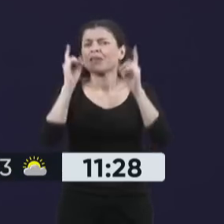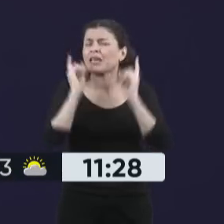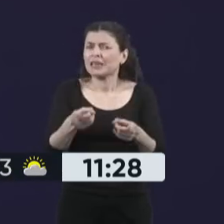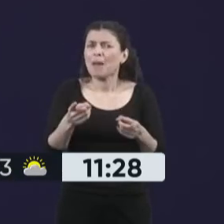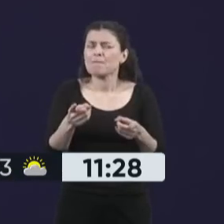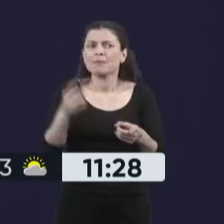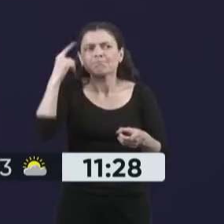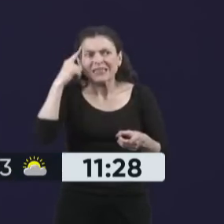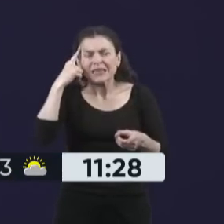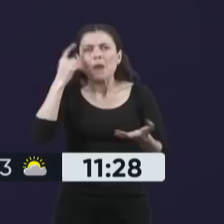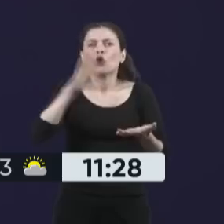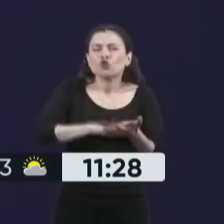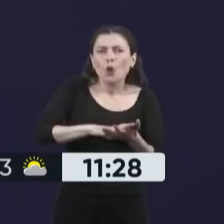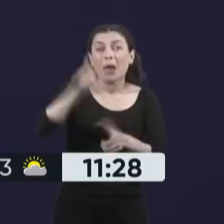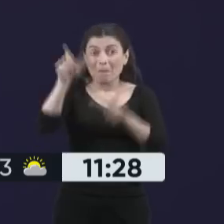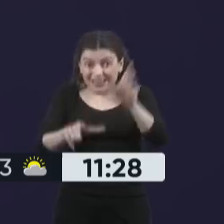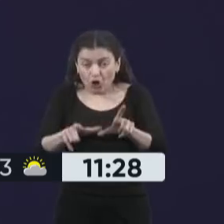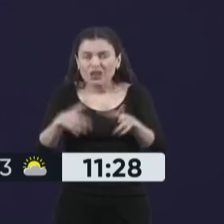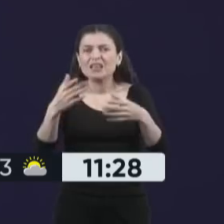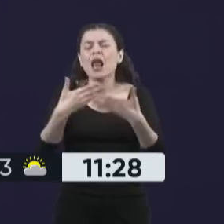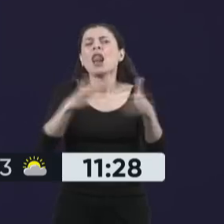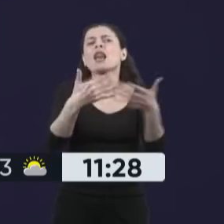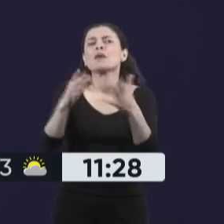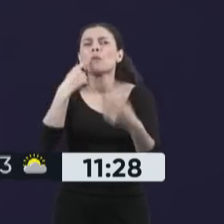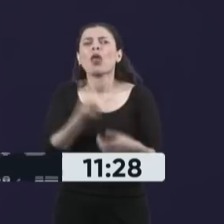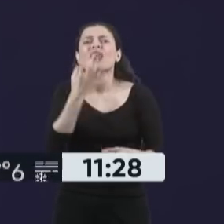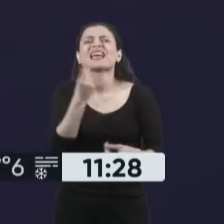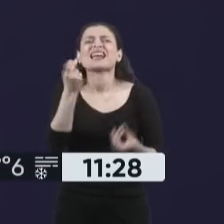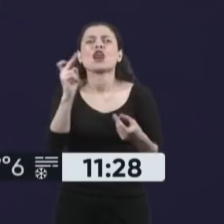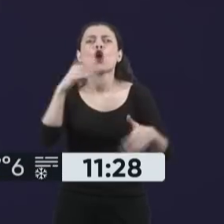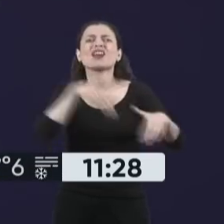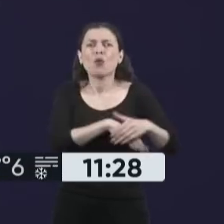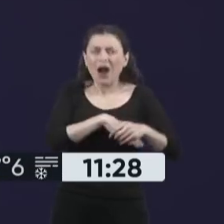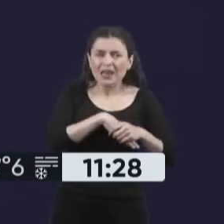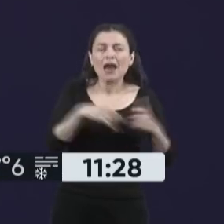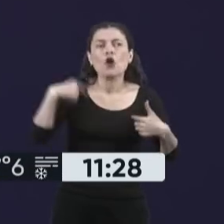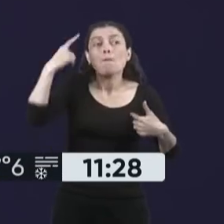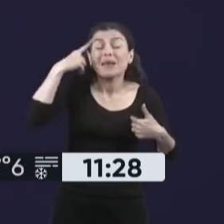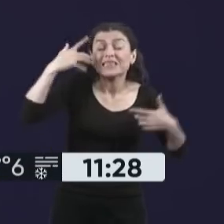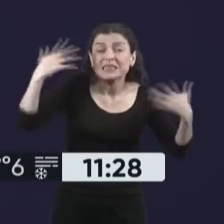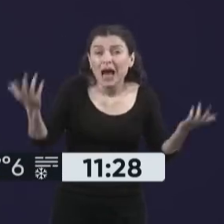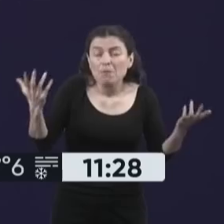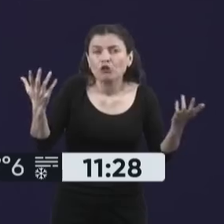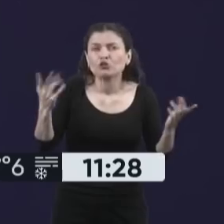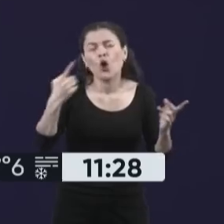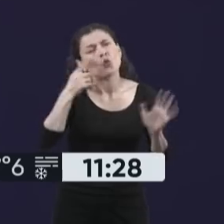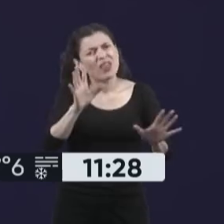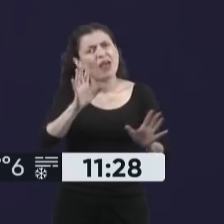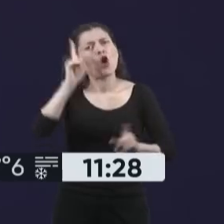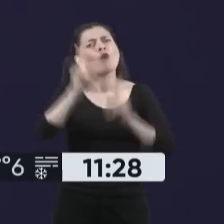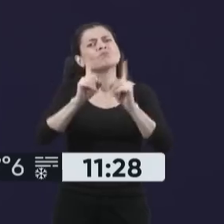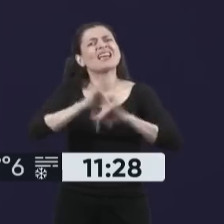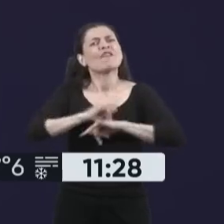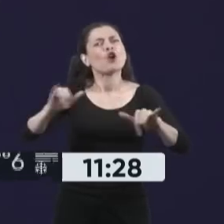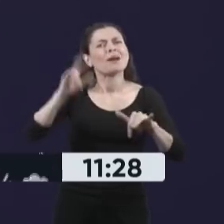va, el blanqueo que obviamente no aclaro por alguna información confusa que hubo, un blanqueo